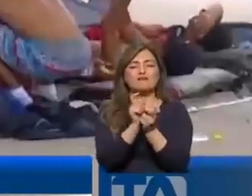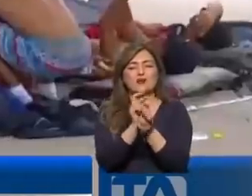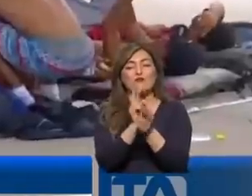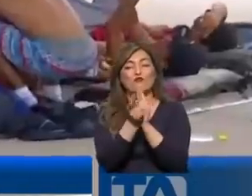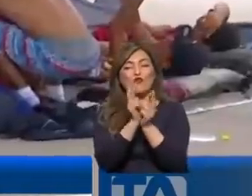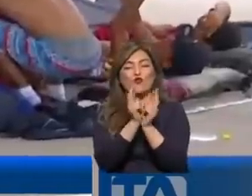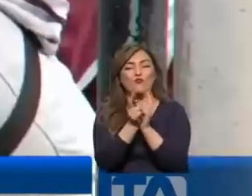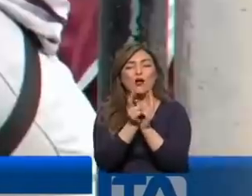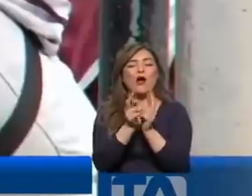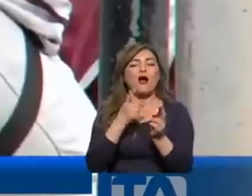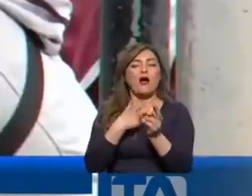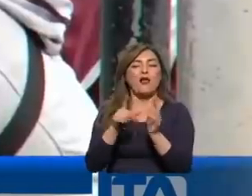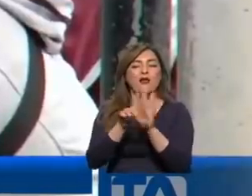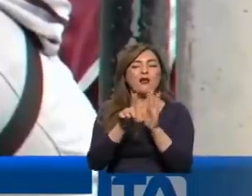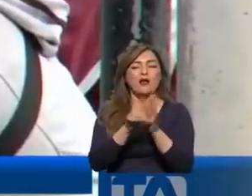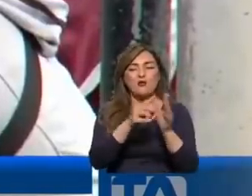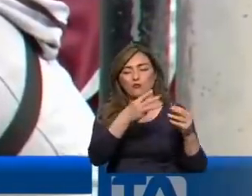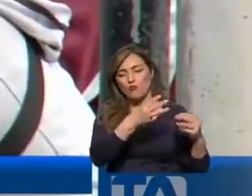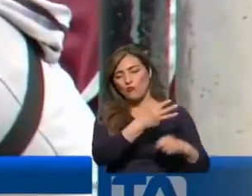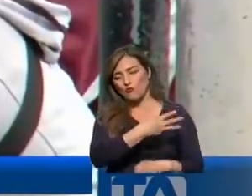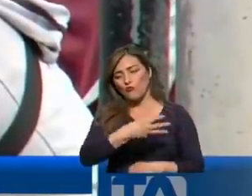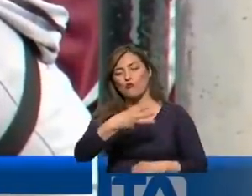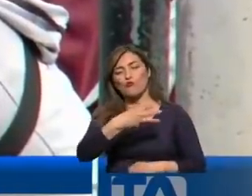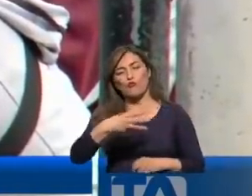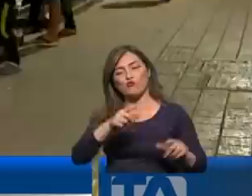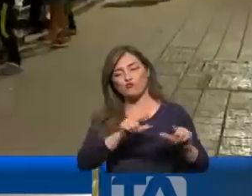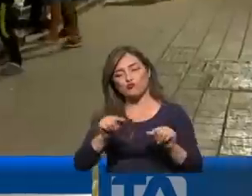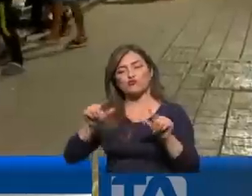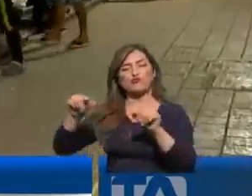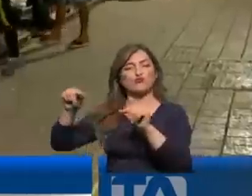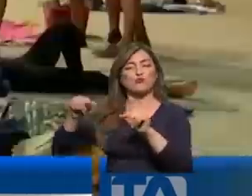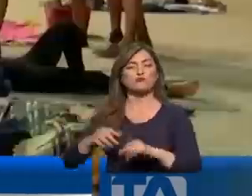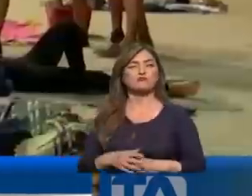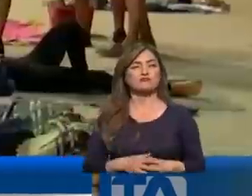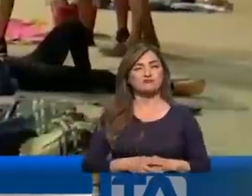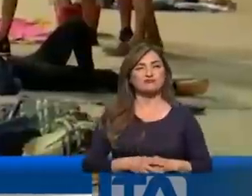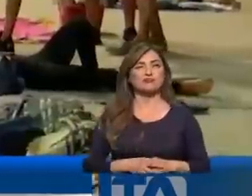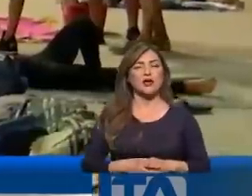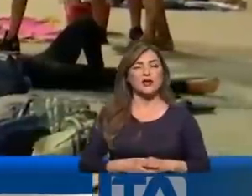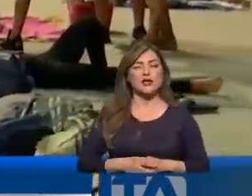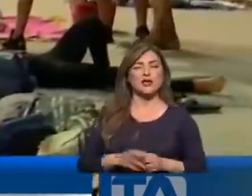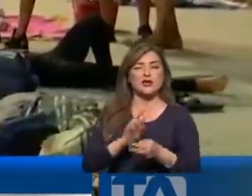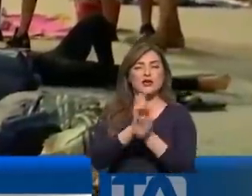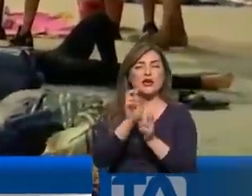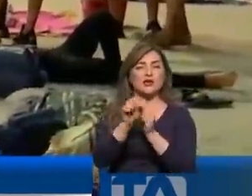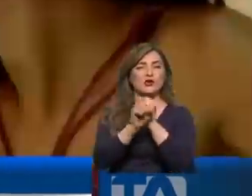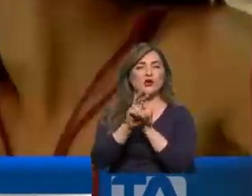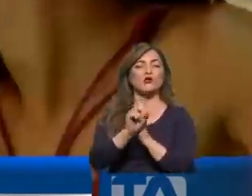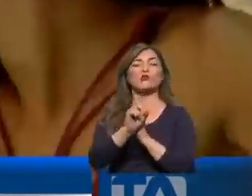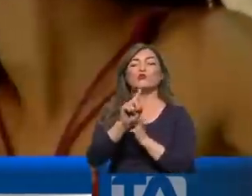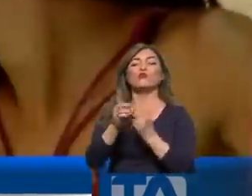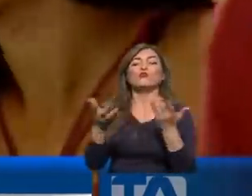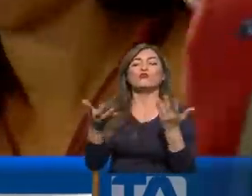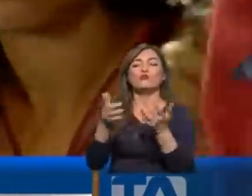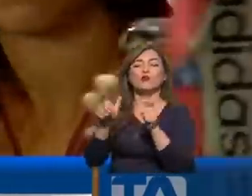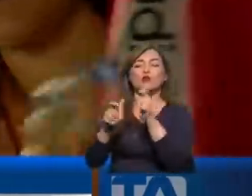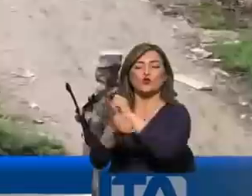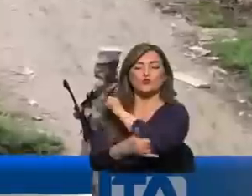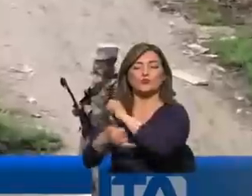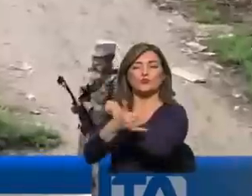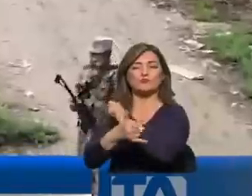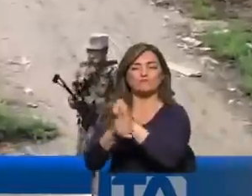de 2021, con la que se apuntaba a efectuar un proceso expedito de deportación para ciudadanos extranjeros en situación